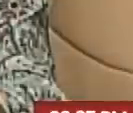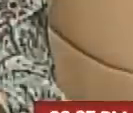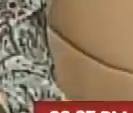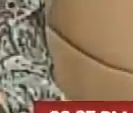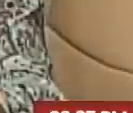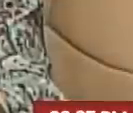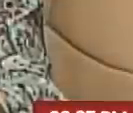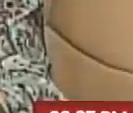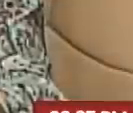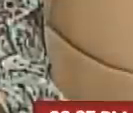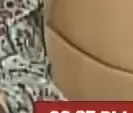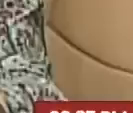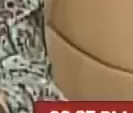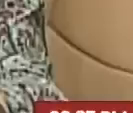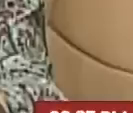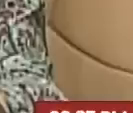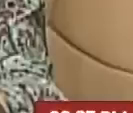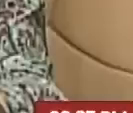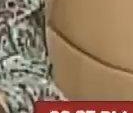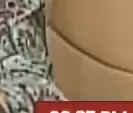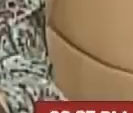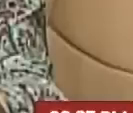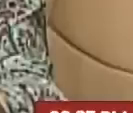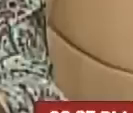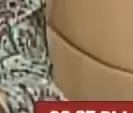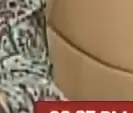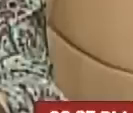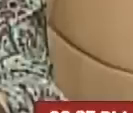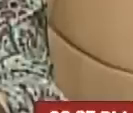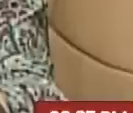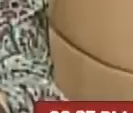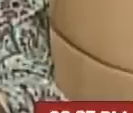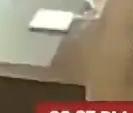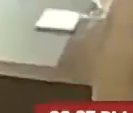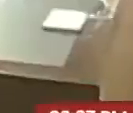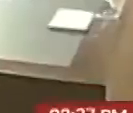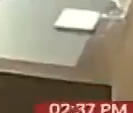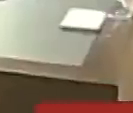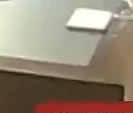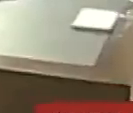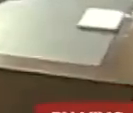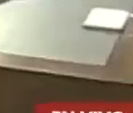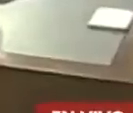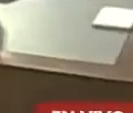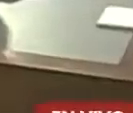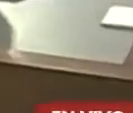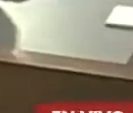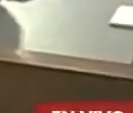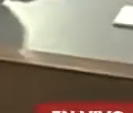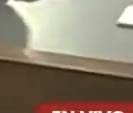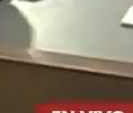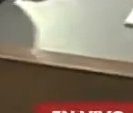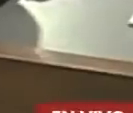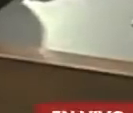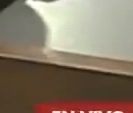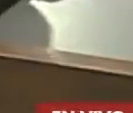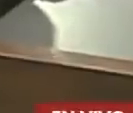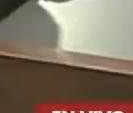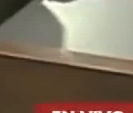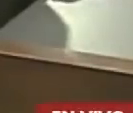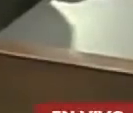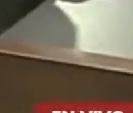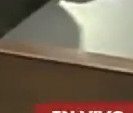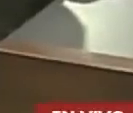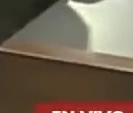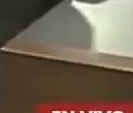crear... el Palacio Federal Legislativo, donde continúa la segunda discusión del proyecto de ley orgánica de extinción de dominio.